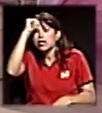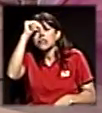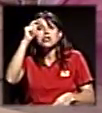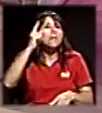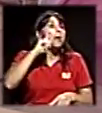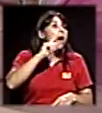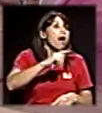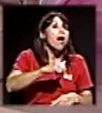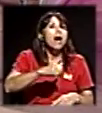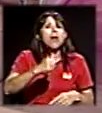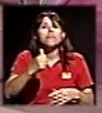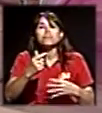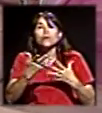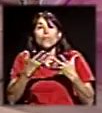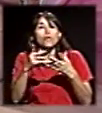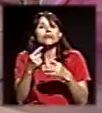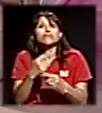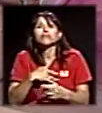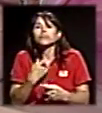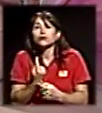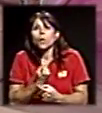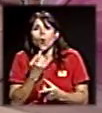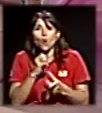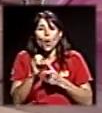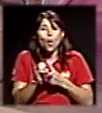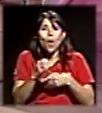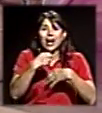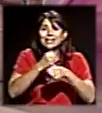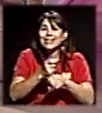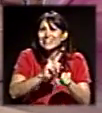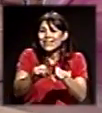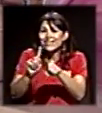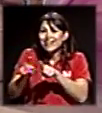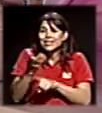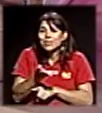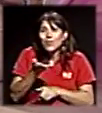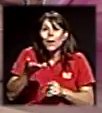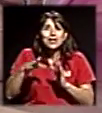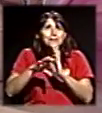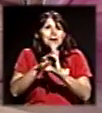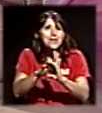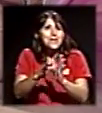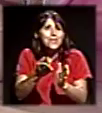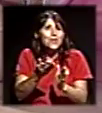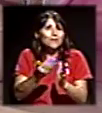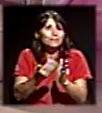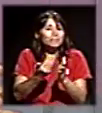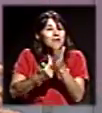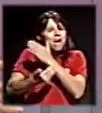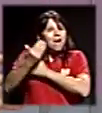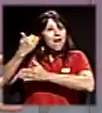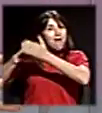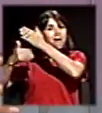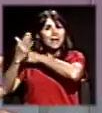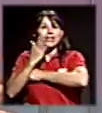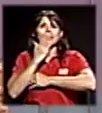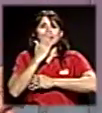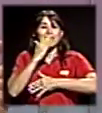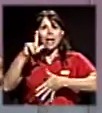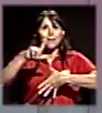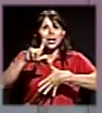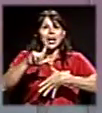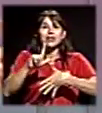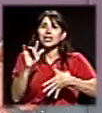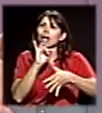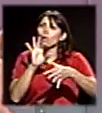y quedarse como esas prácticas tan bonitas no del pasado indígena de América Latina no de